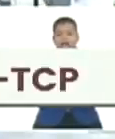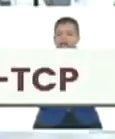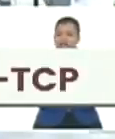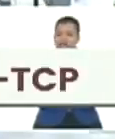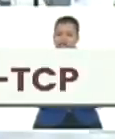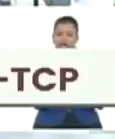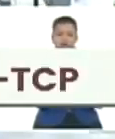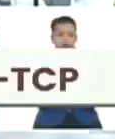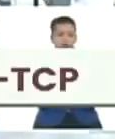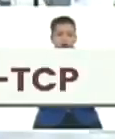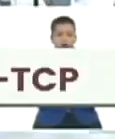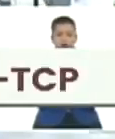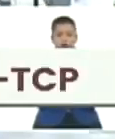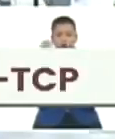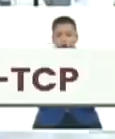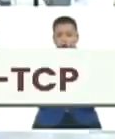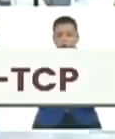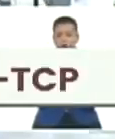dejó de ser